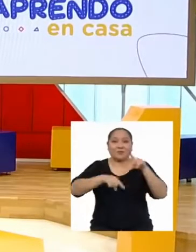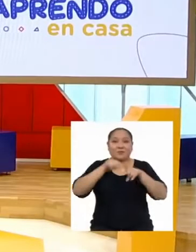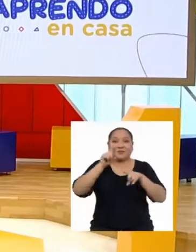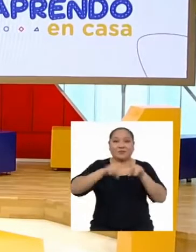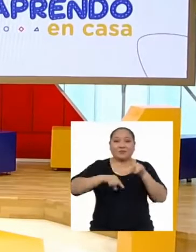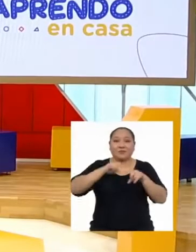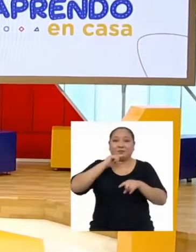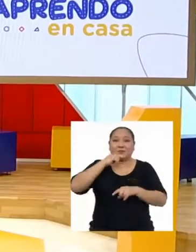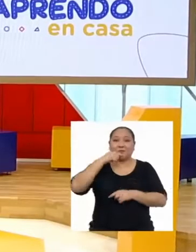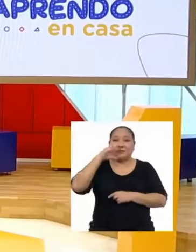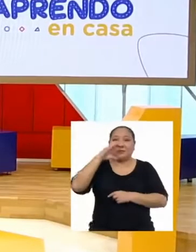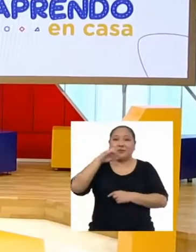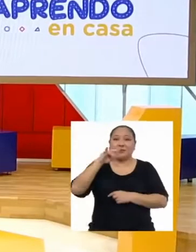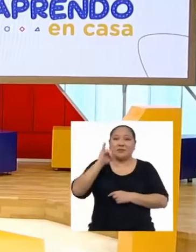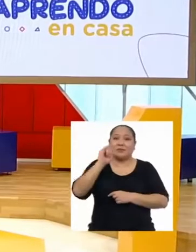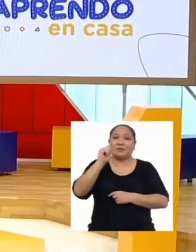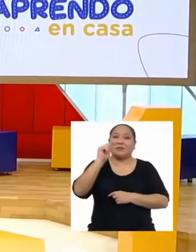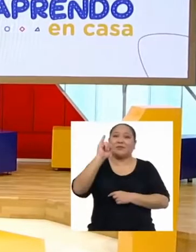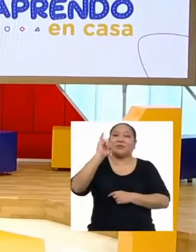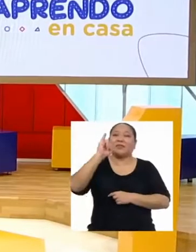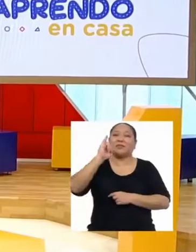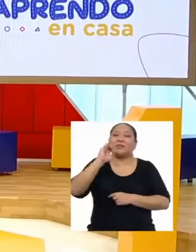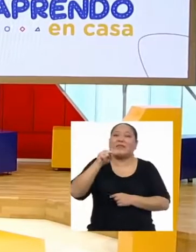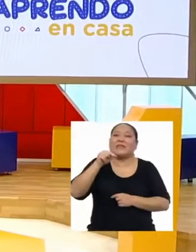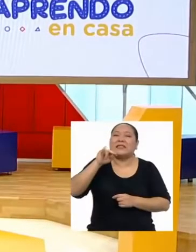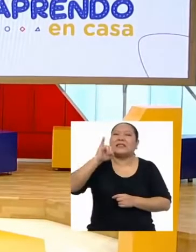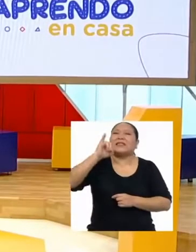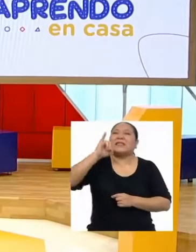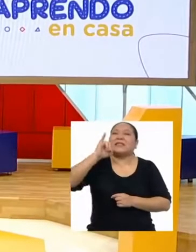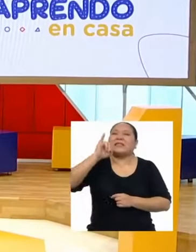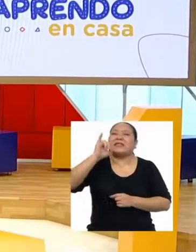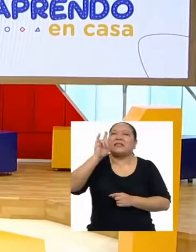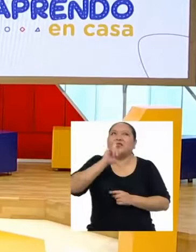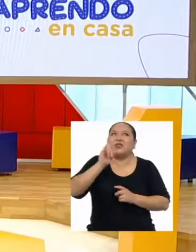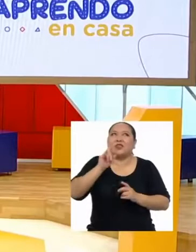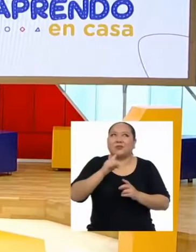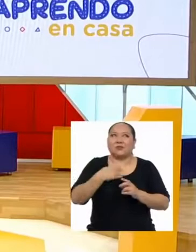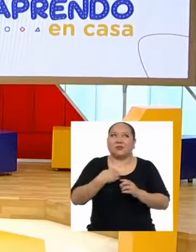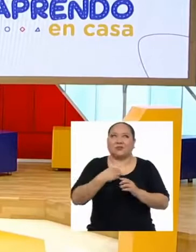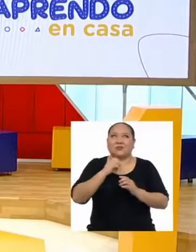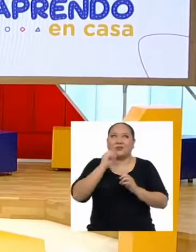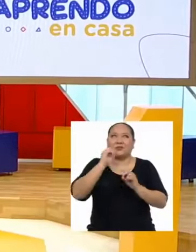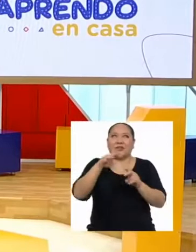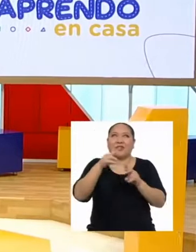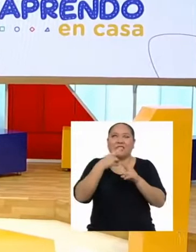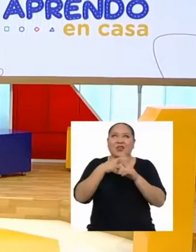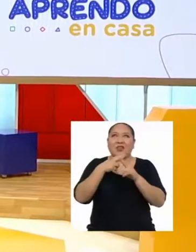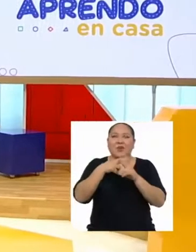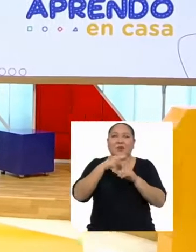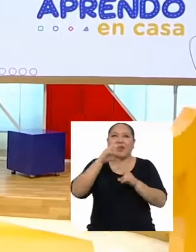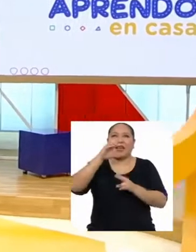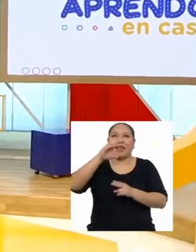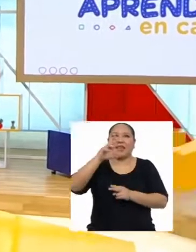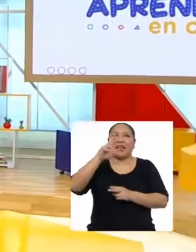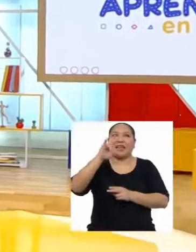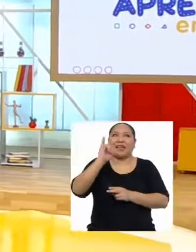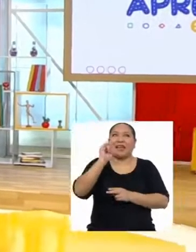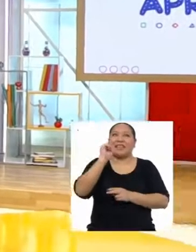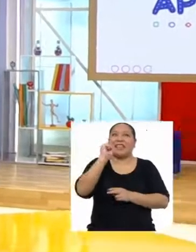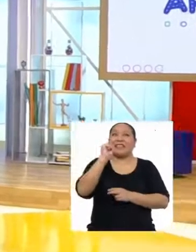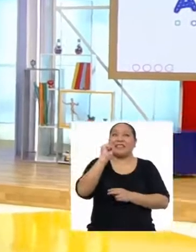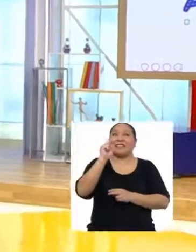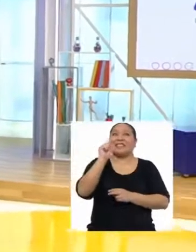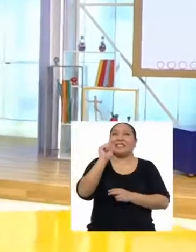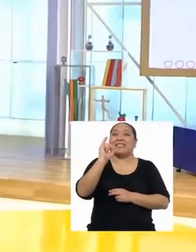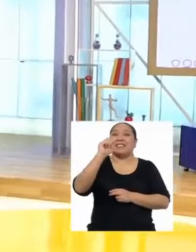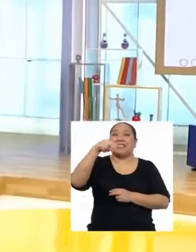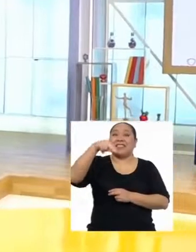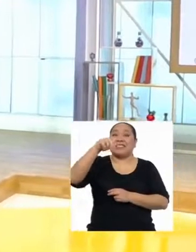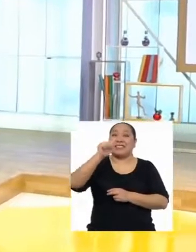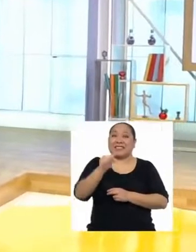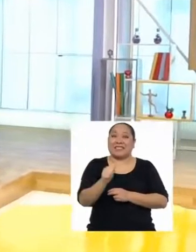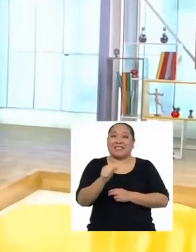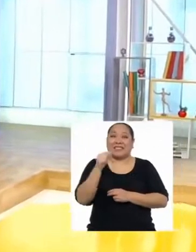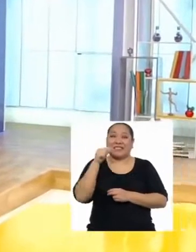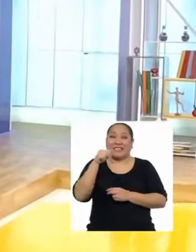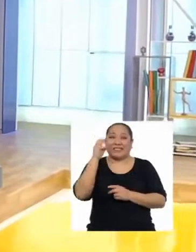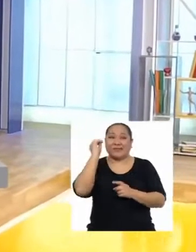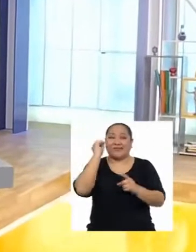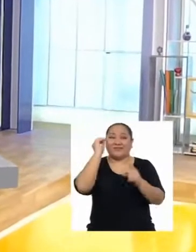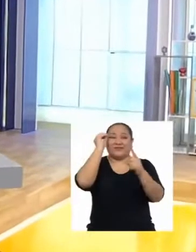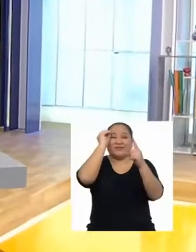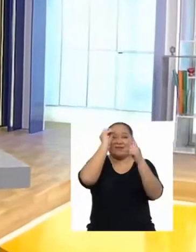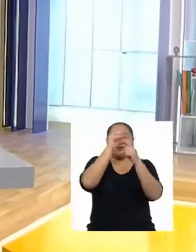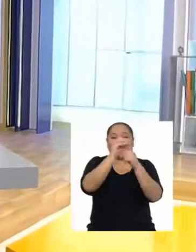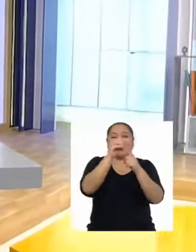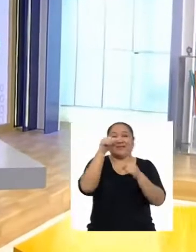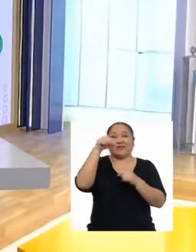y... quise decir Cristina. Parece que el reto de la semana le ha sido